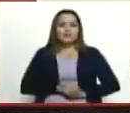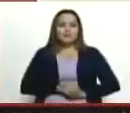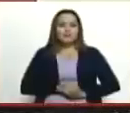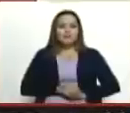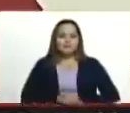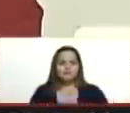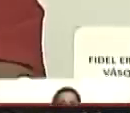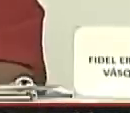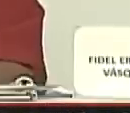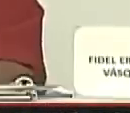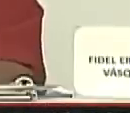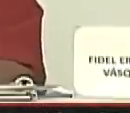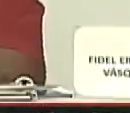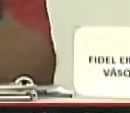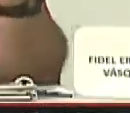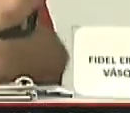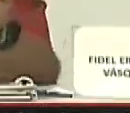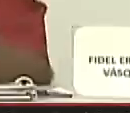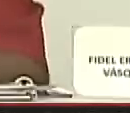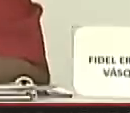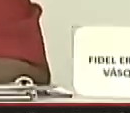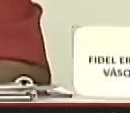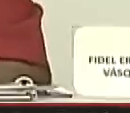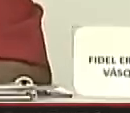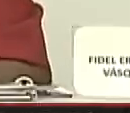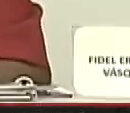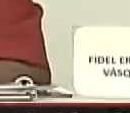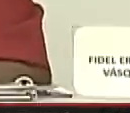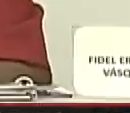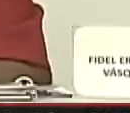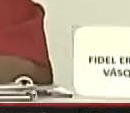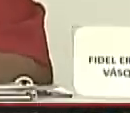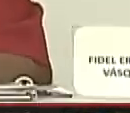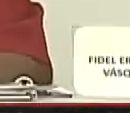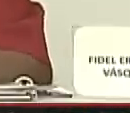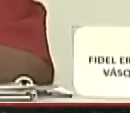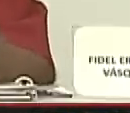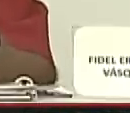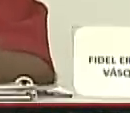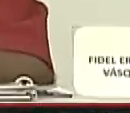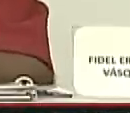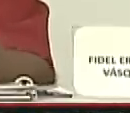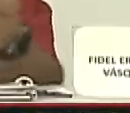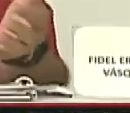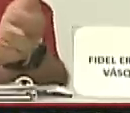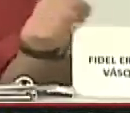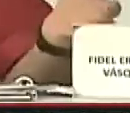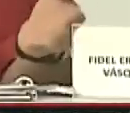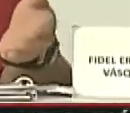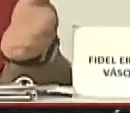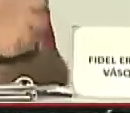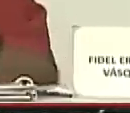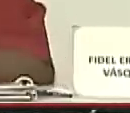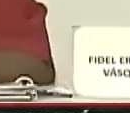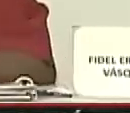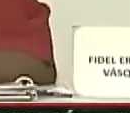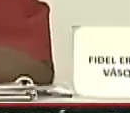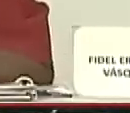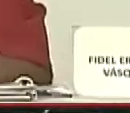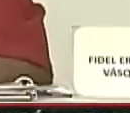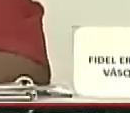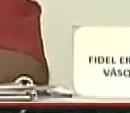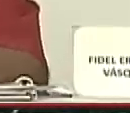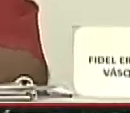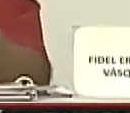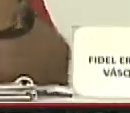con los eventos del año, probablemente próximas elecciones presidenciales, cuando el CNE lo diga. Si el CNE dice que las elecciones son en agosto,